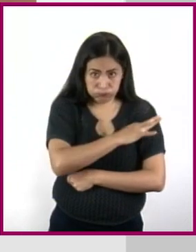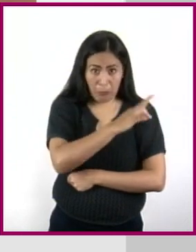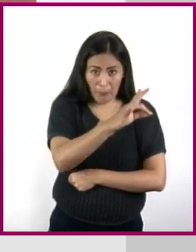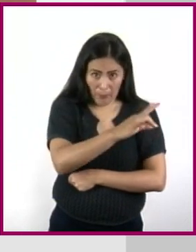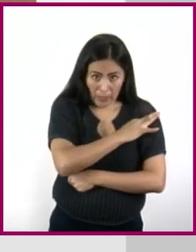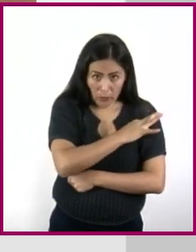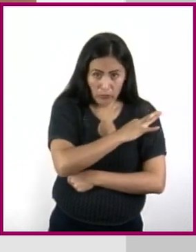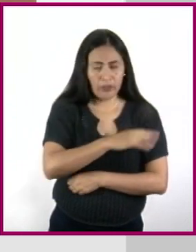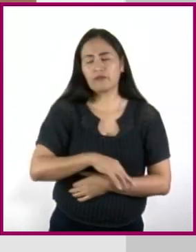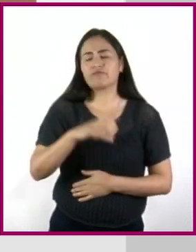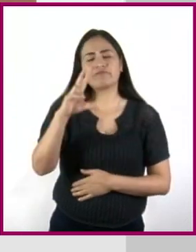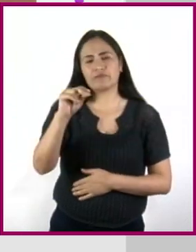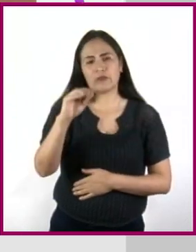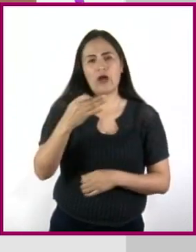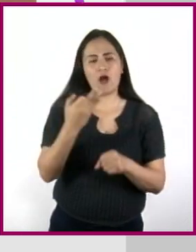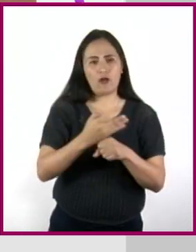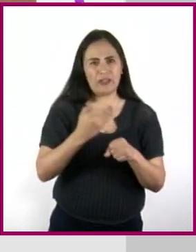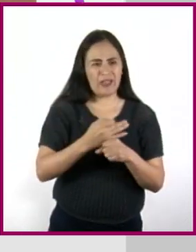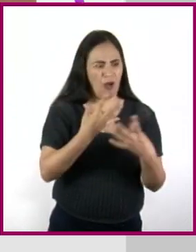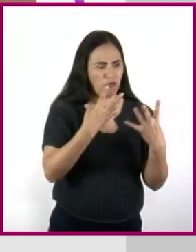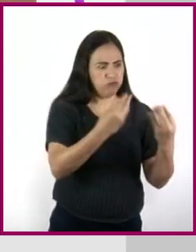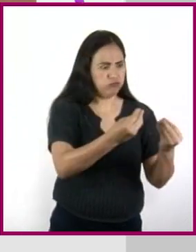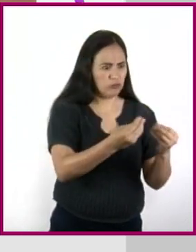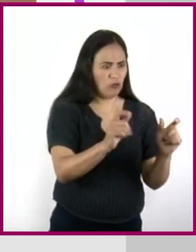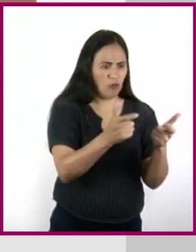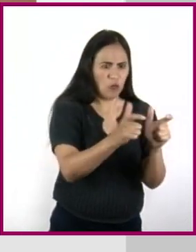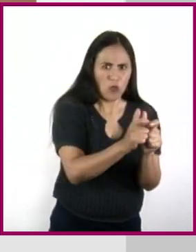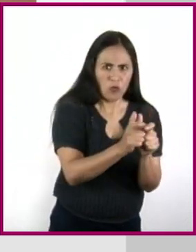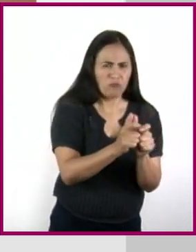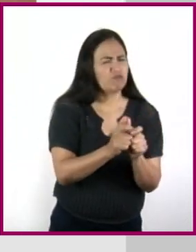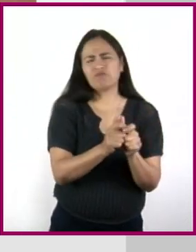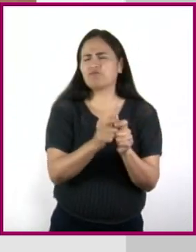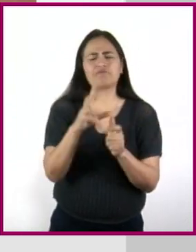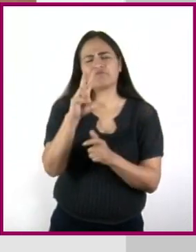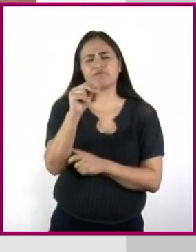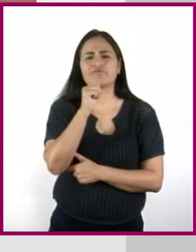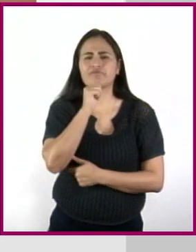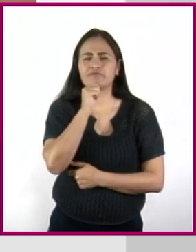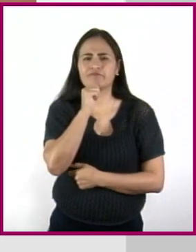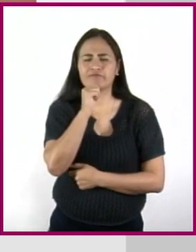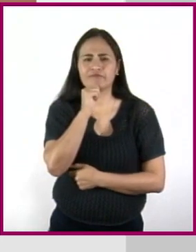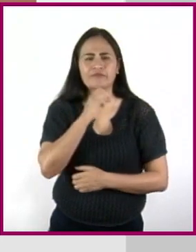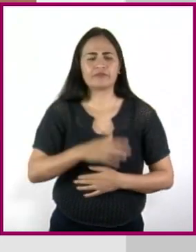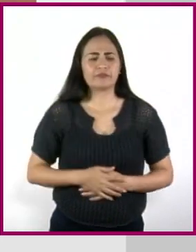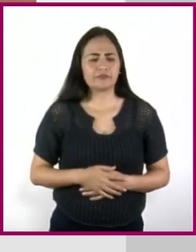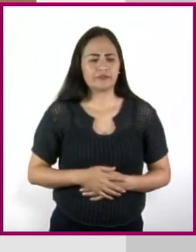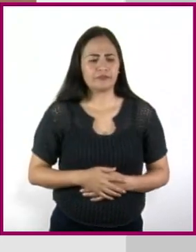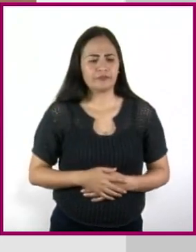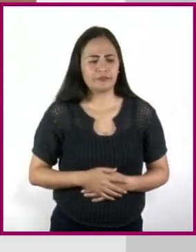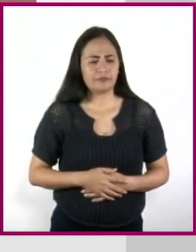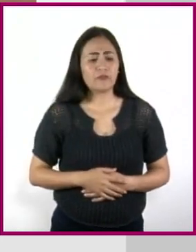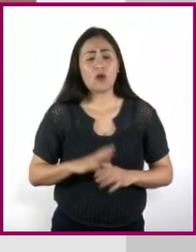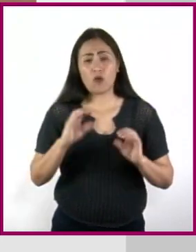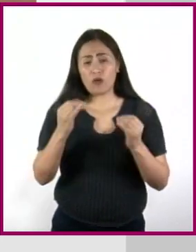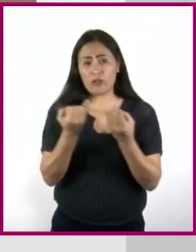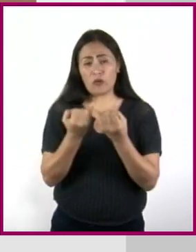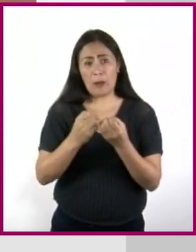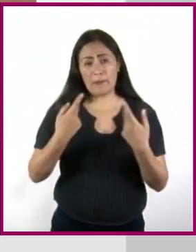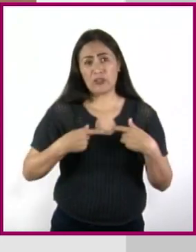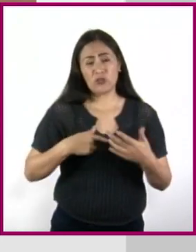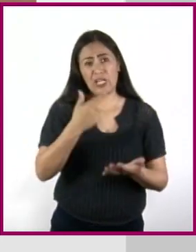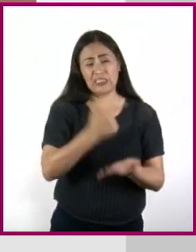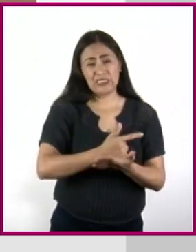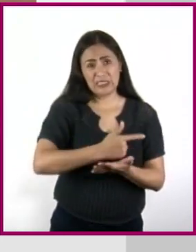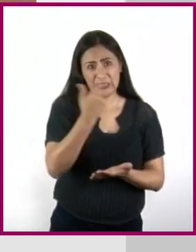en el número de casos, ni tampoco va a haber un impacto probablemente todavía en en los casos graves o en la